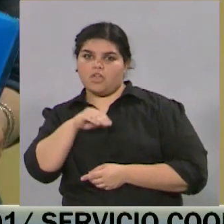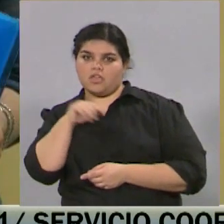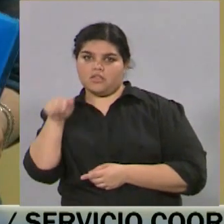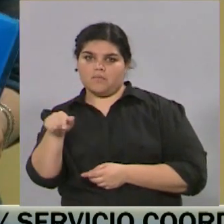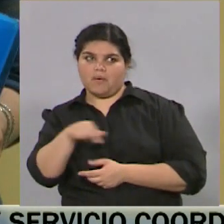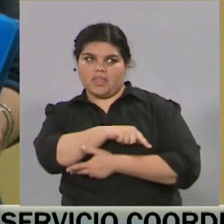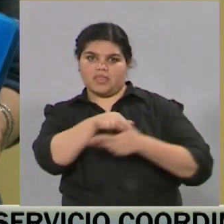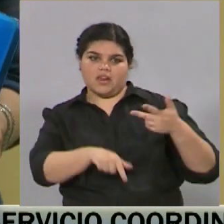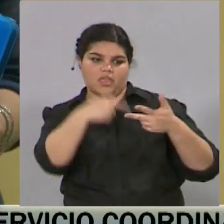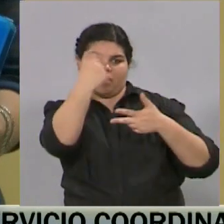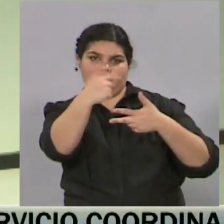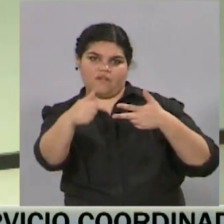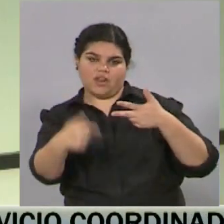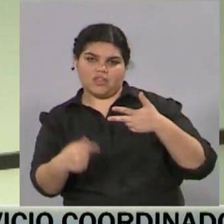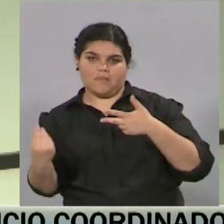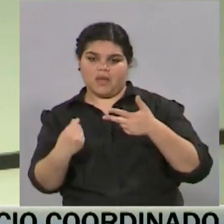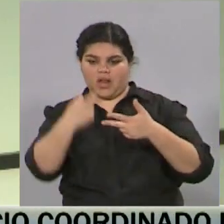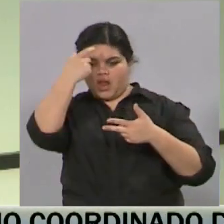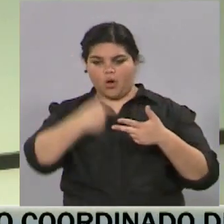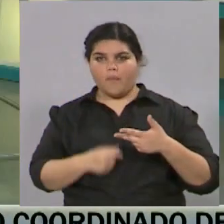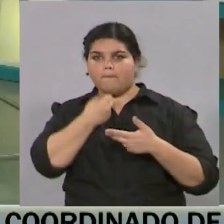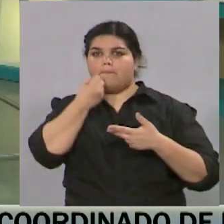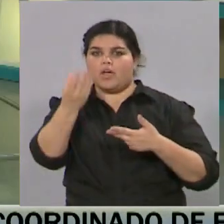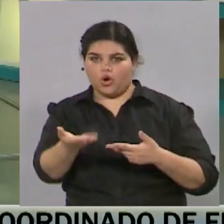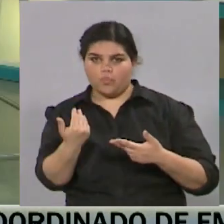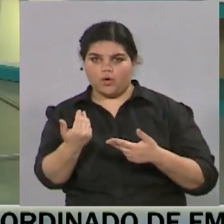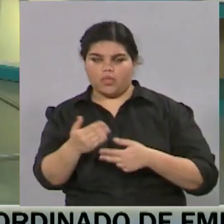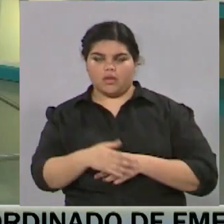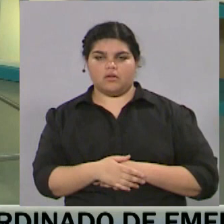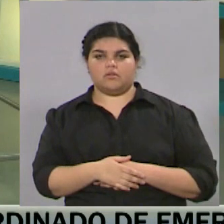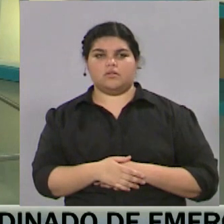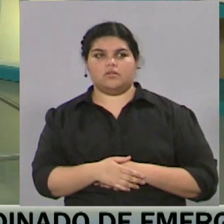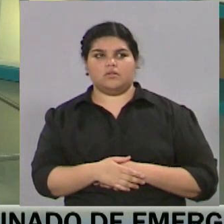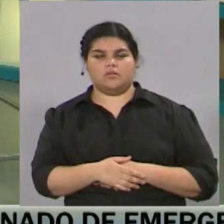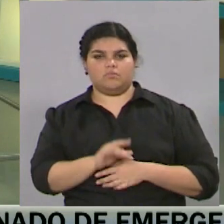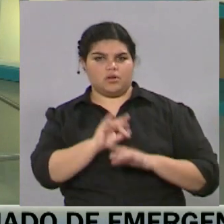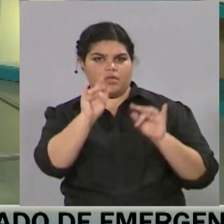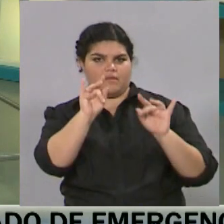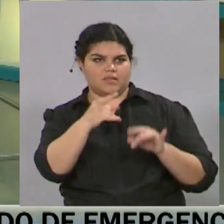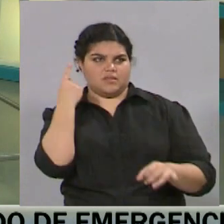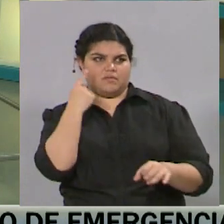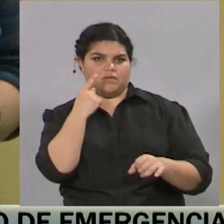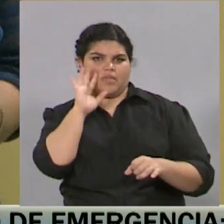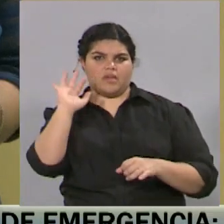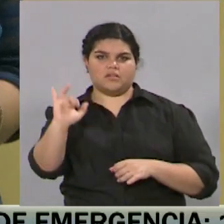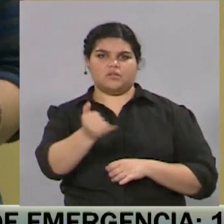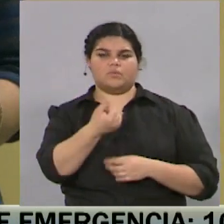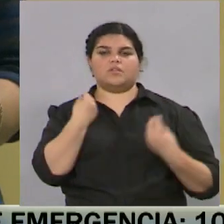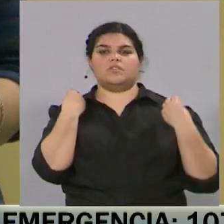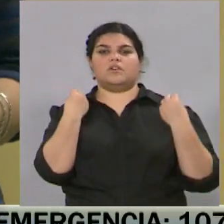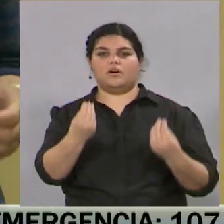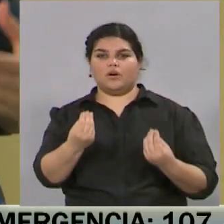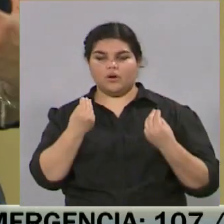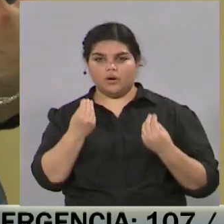3 horizontes distintos para ser reparada. Claro, la verdad que debe ser difícil para una persona primero darse cuenta de que esta situación está ocurriendo